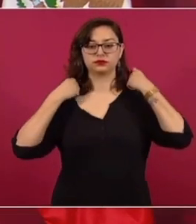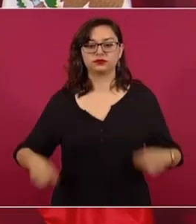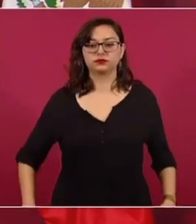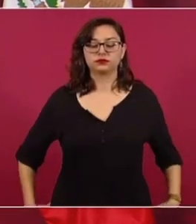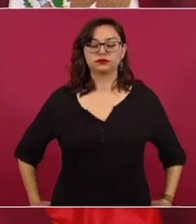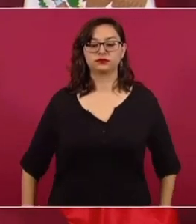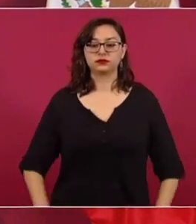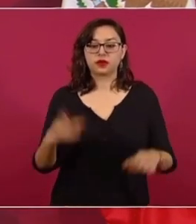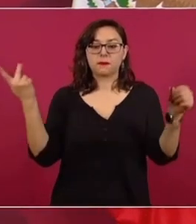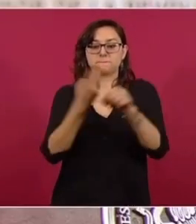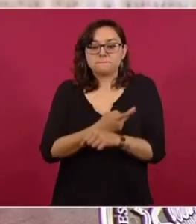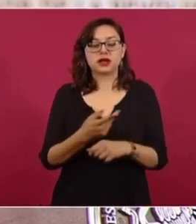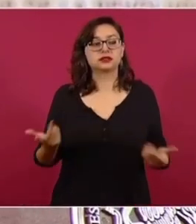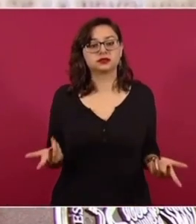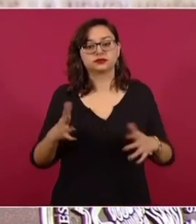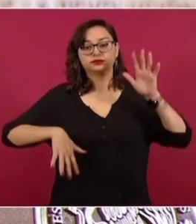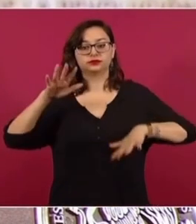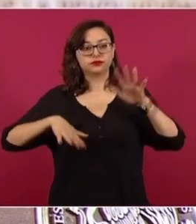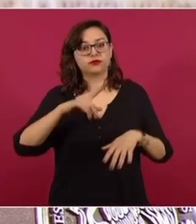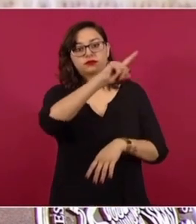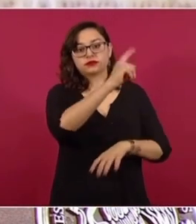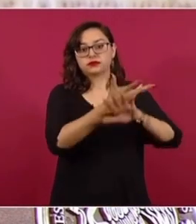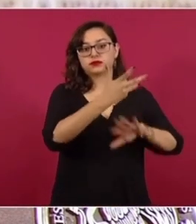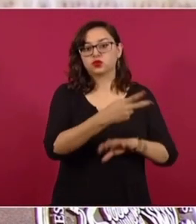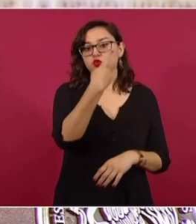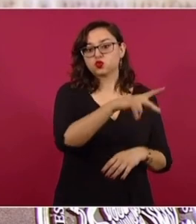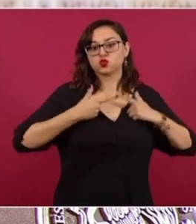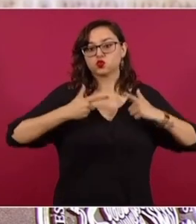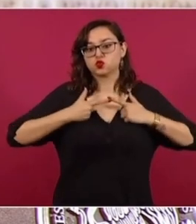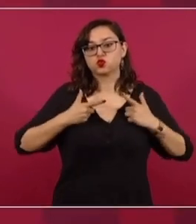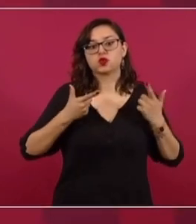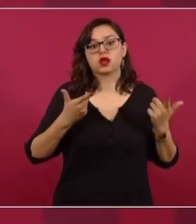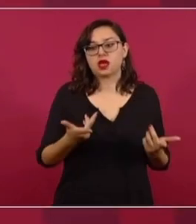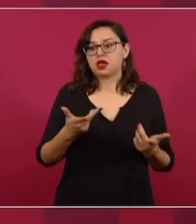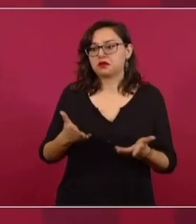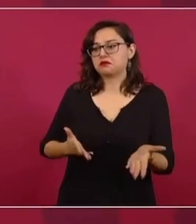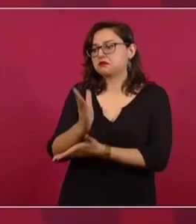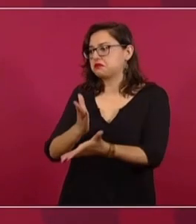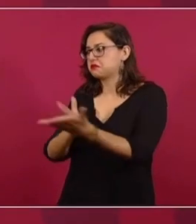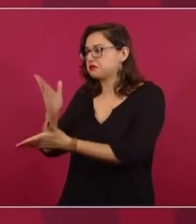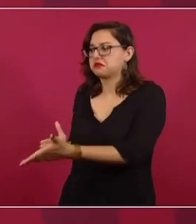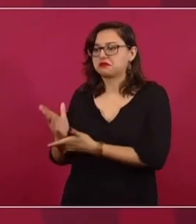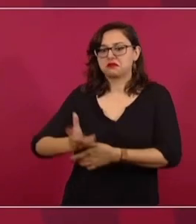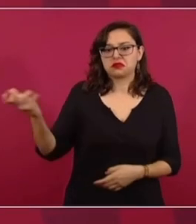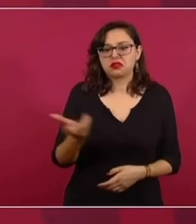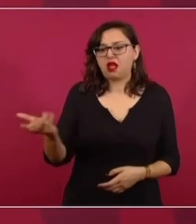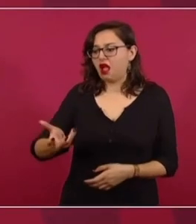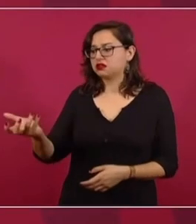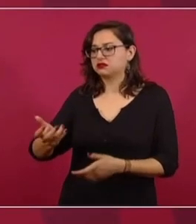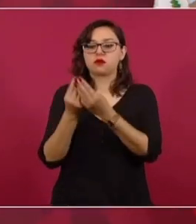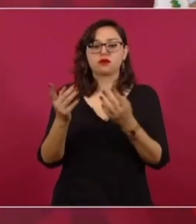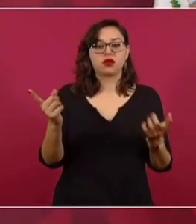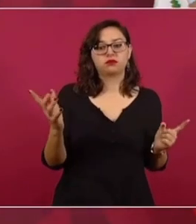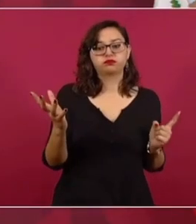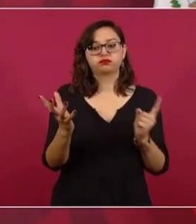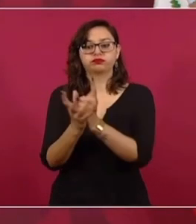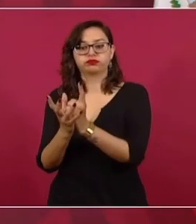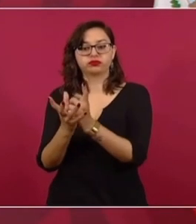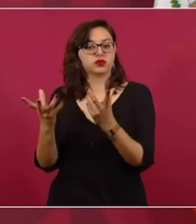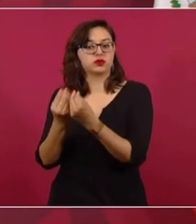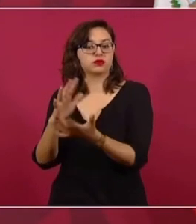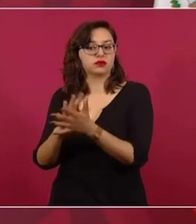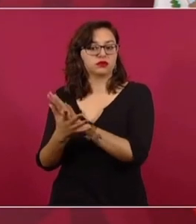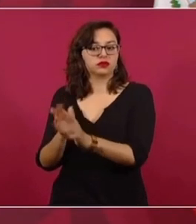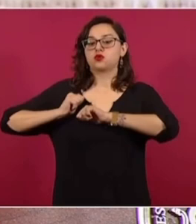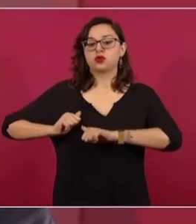cabo agentes abajo sin el conocimiento de las autoridades del gobierno de Estados Unidos. O lo que sucedió